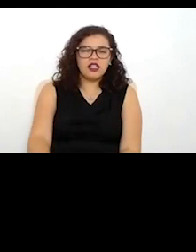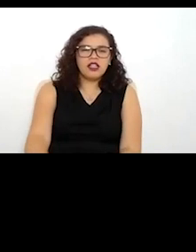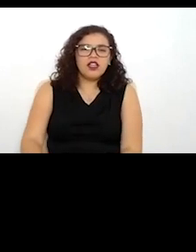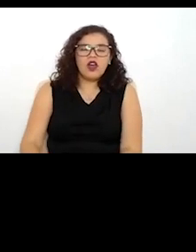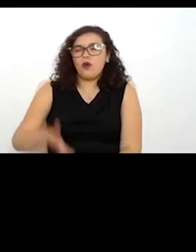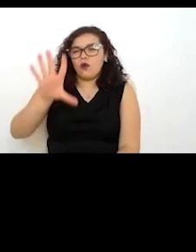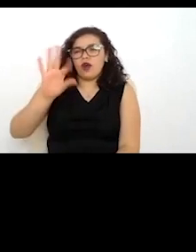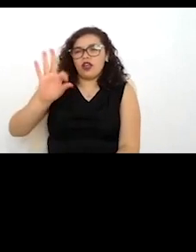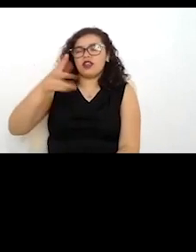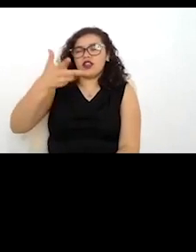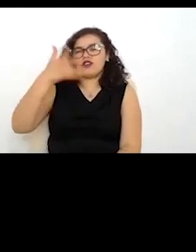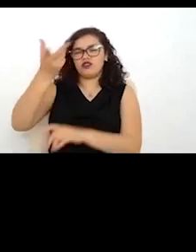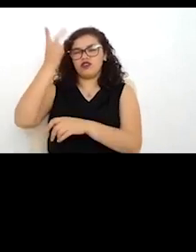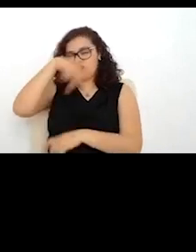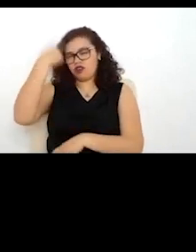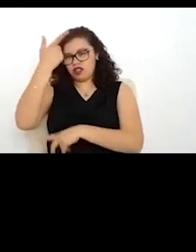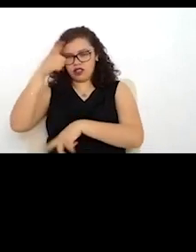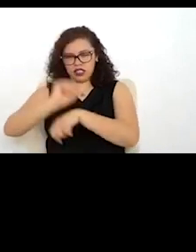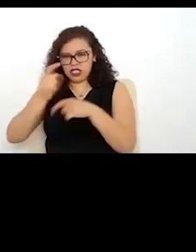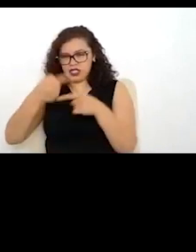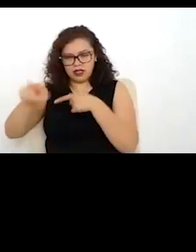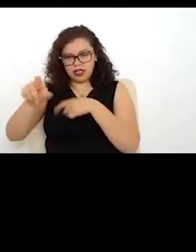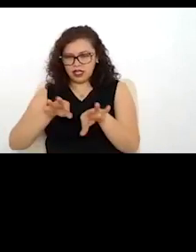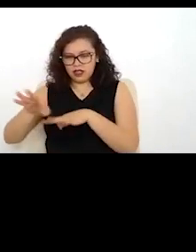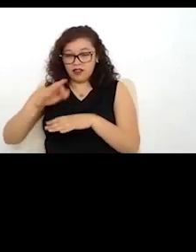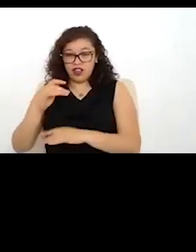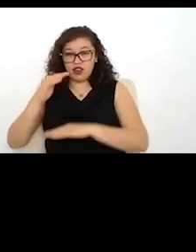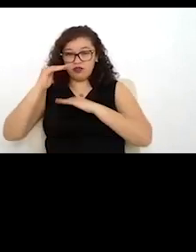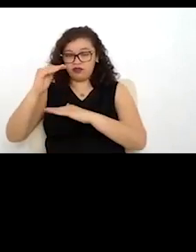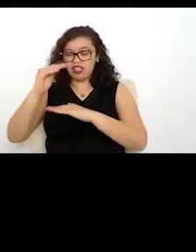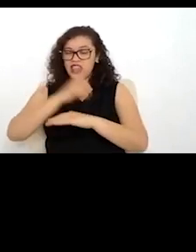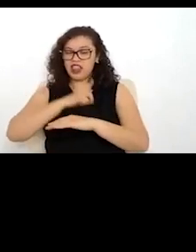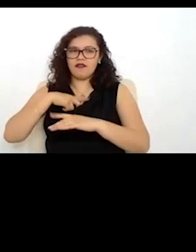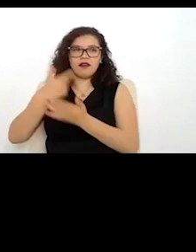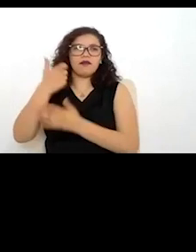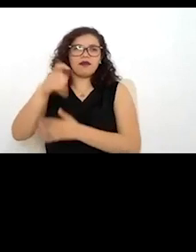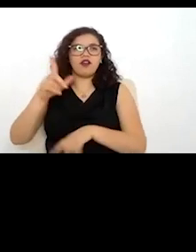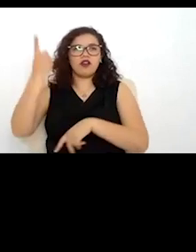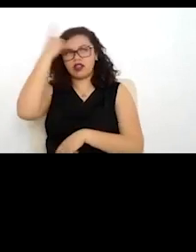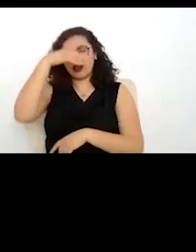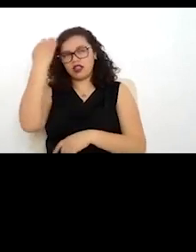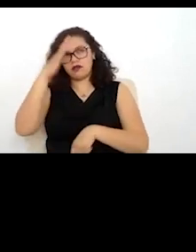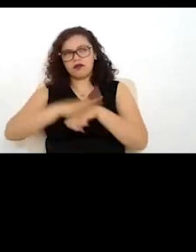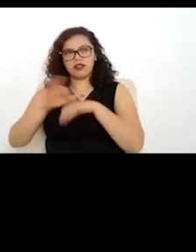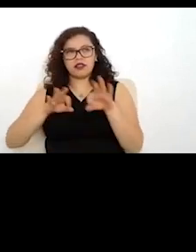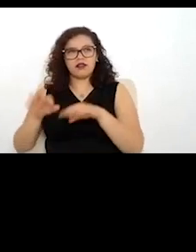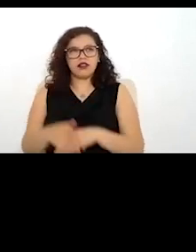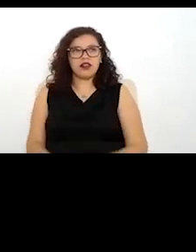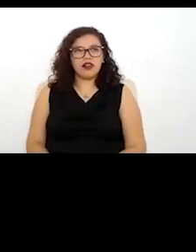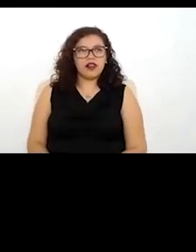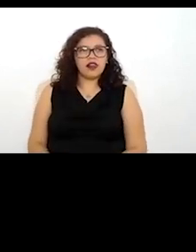48 horas semanales y en caso de excederlo, que se tengan que pagar las horas extra. Y justamente vemos